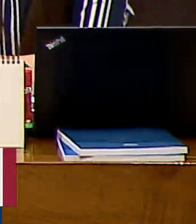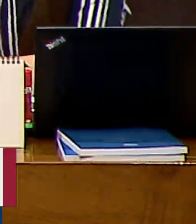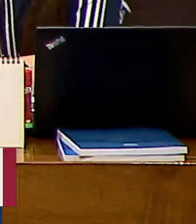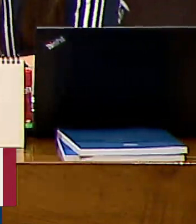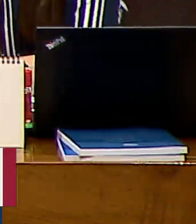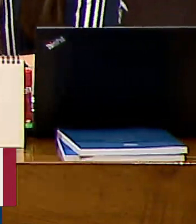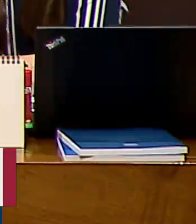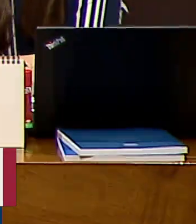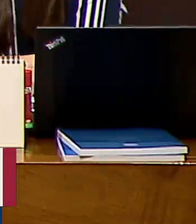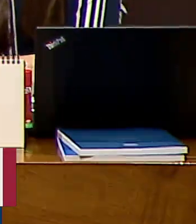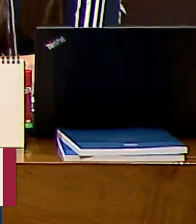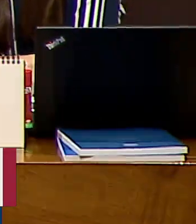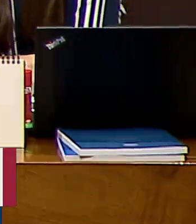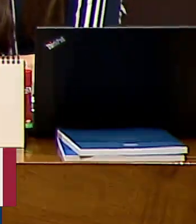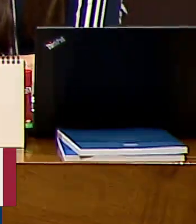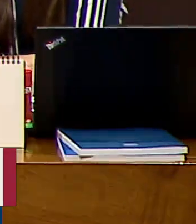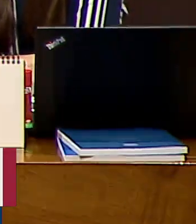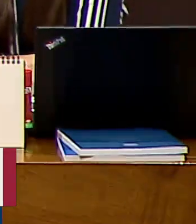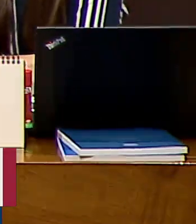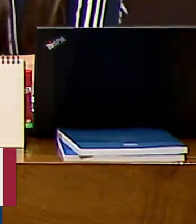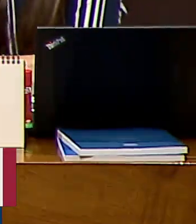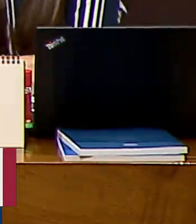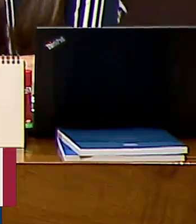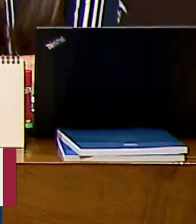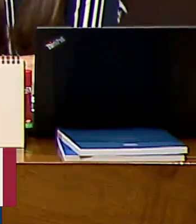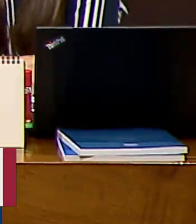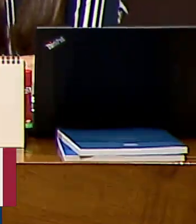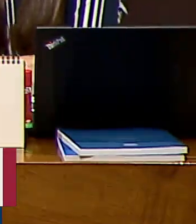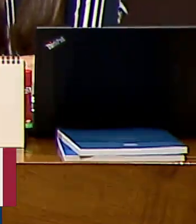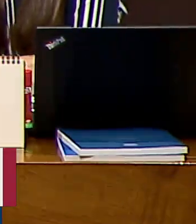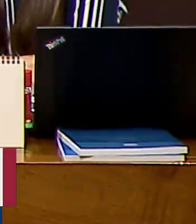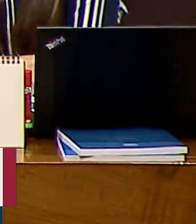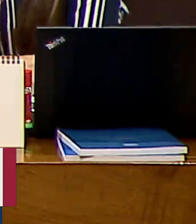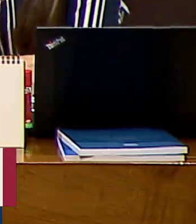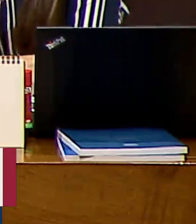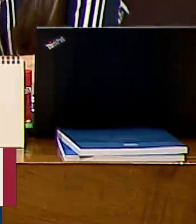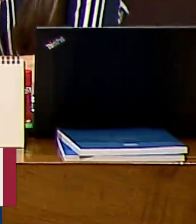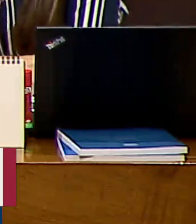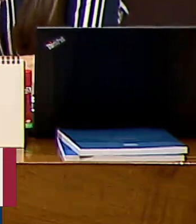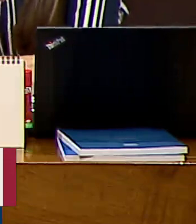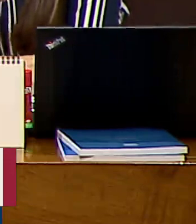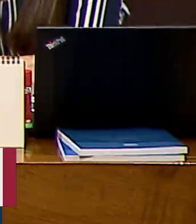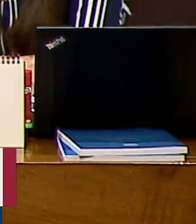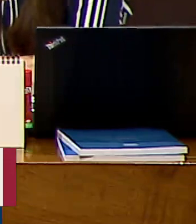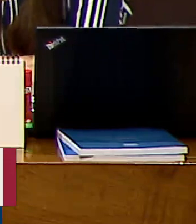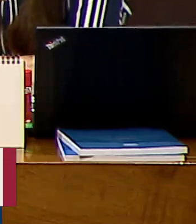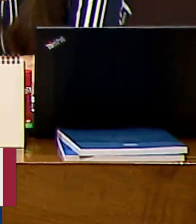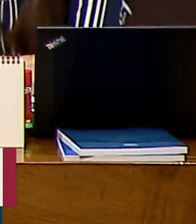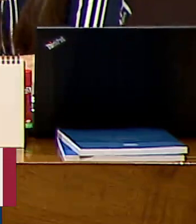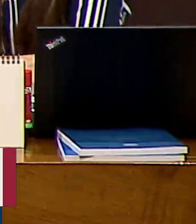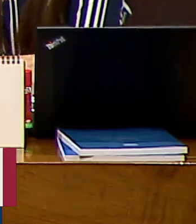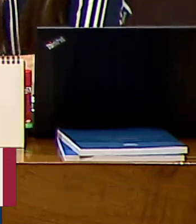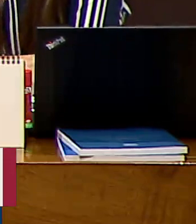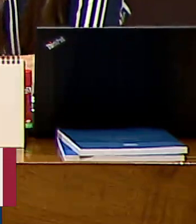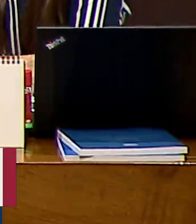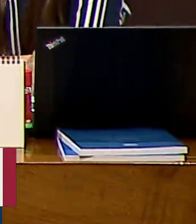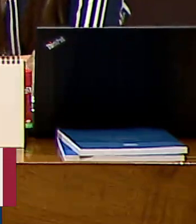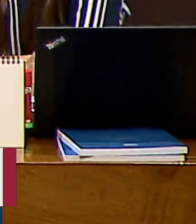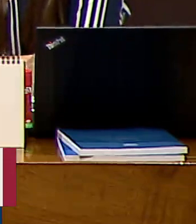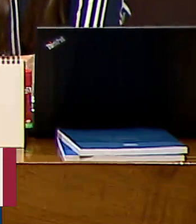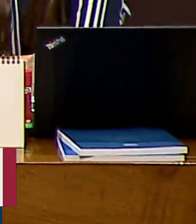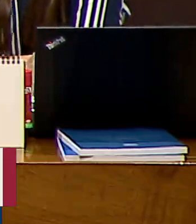honorable diputada doña Sandra Amar Mancilla, quiero saludar a quienes nos acompañan también esta mañana en las